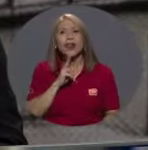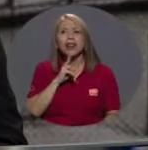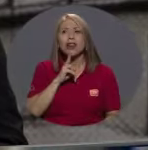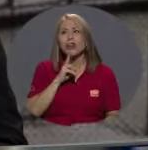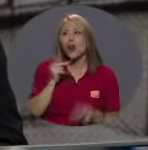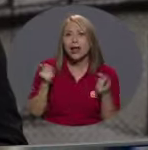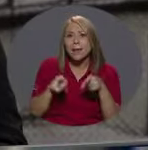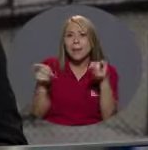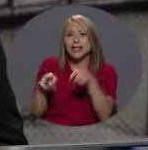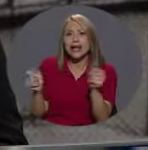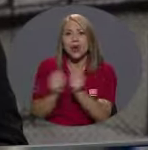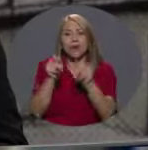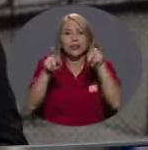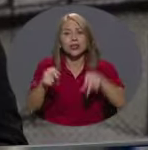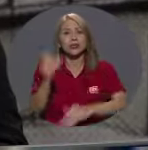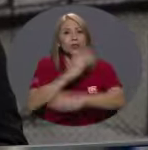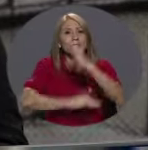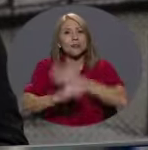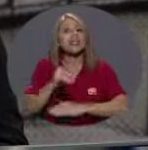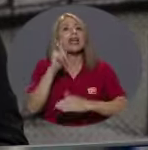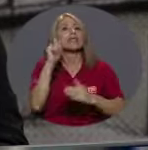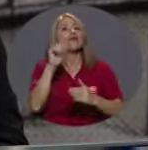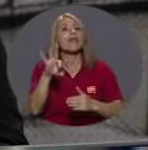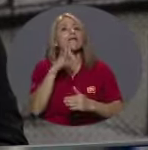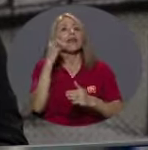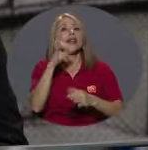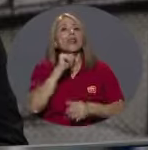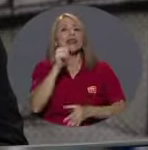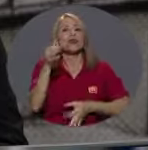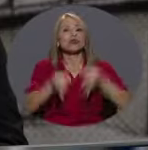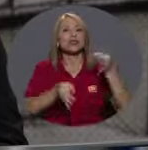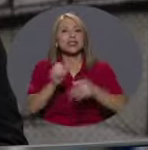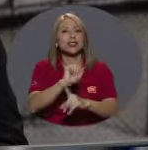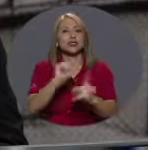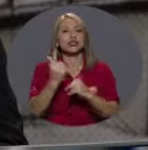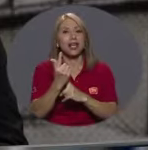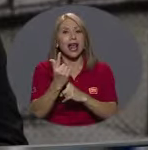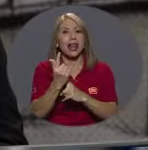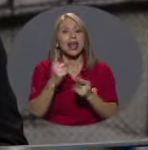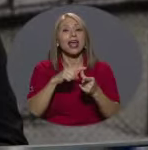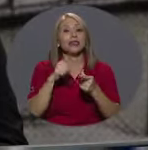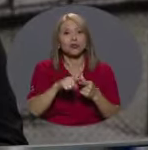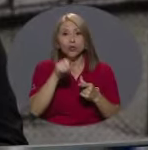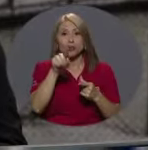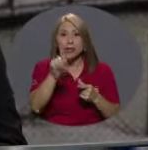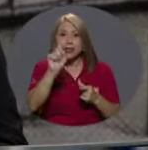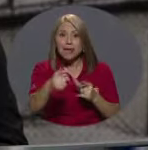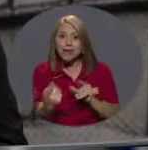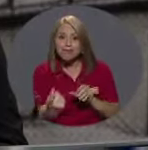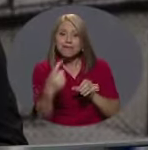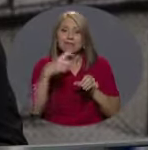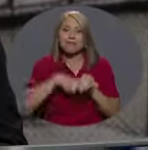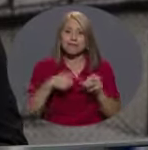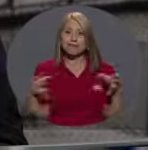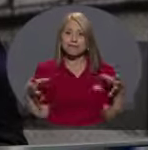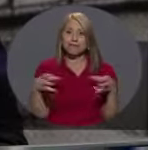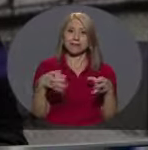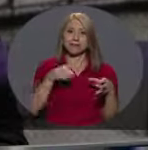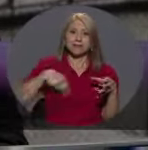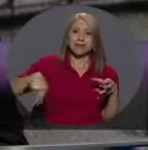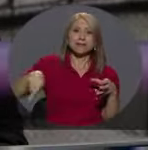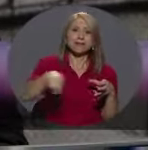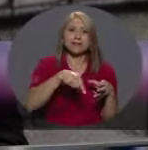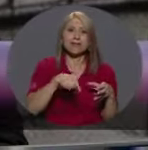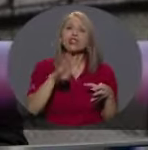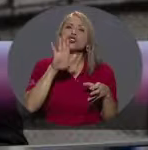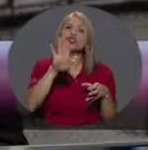es un reflejo de injusticia social, ¿verdad? Claro. Entonces, bueno, el llamado es, hágase un aliado de este colectivo, ¿verdad?